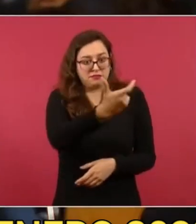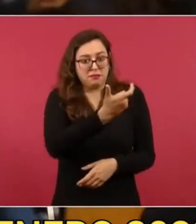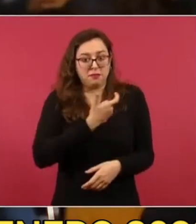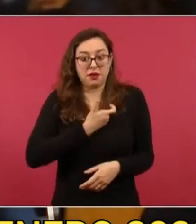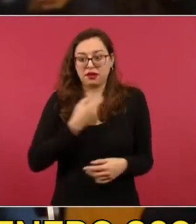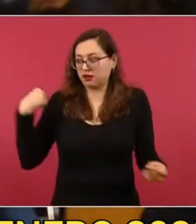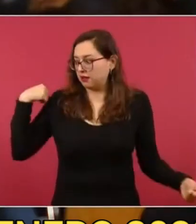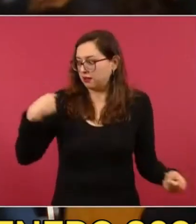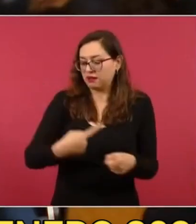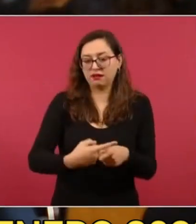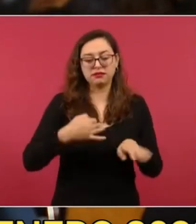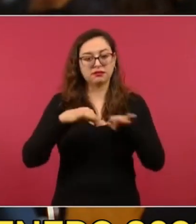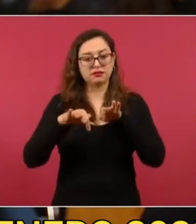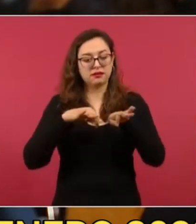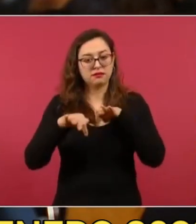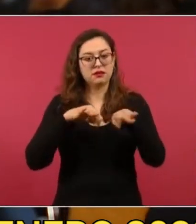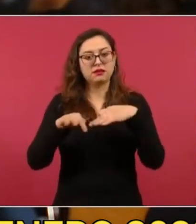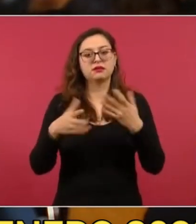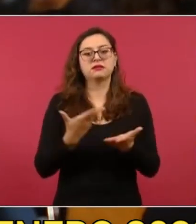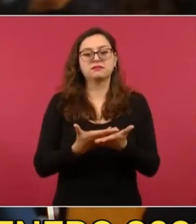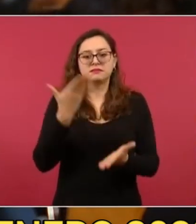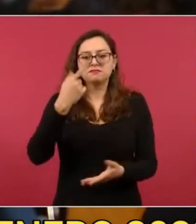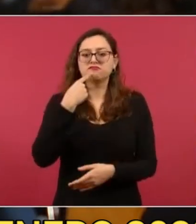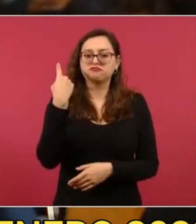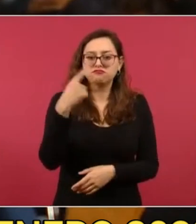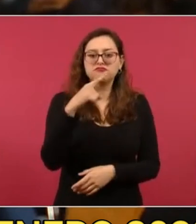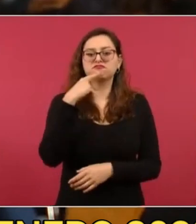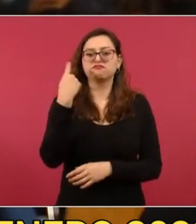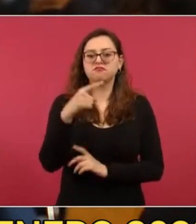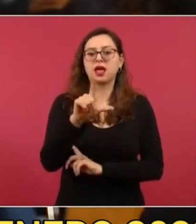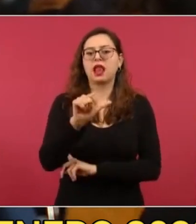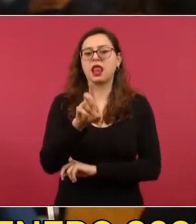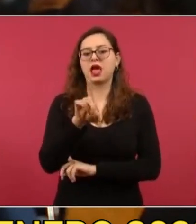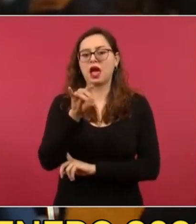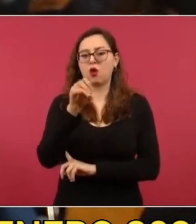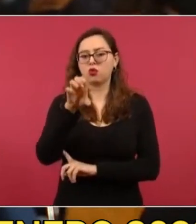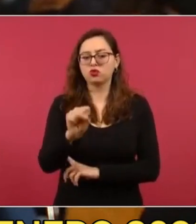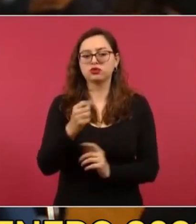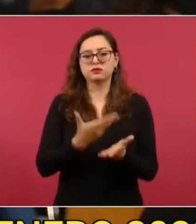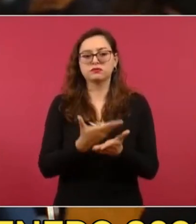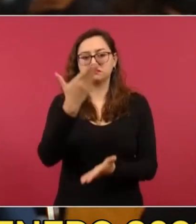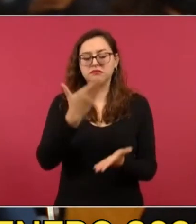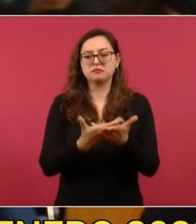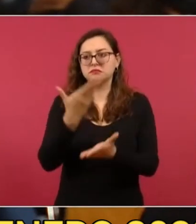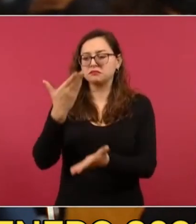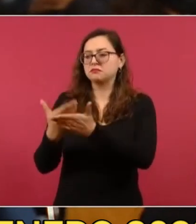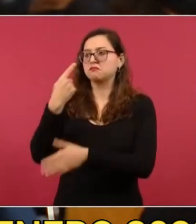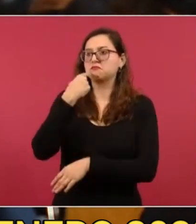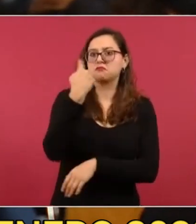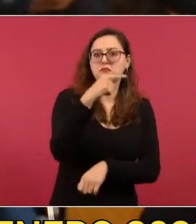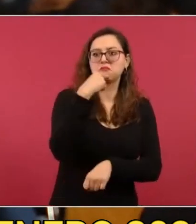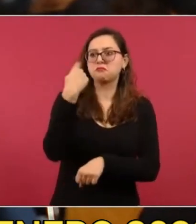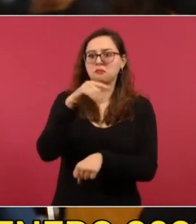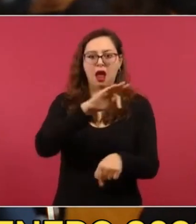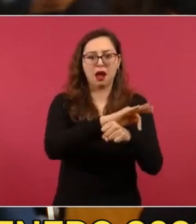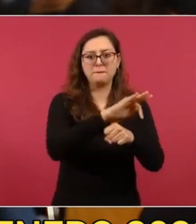de haber laborado. Llevan varias demandas, laudos, amparos y muchos de ellos ganados y